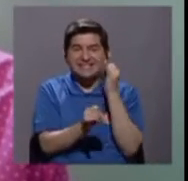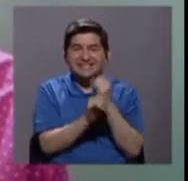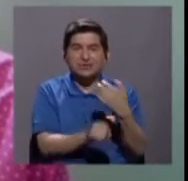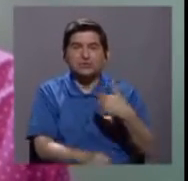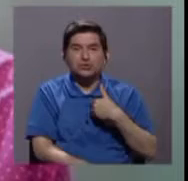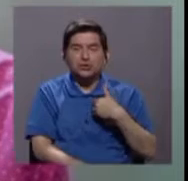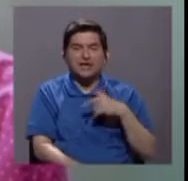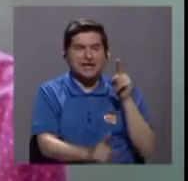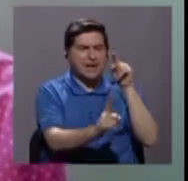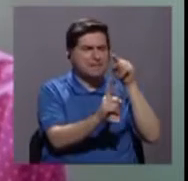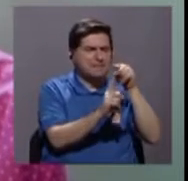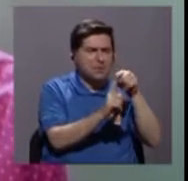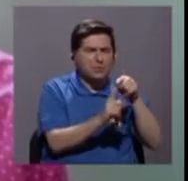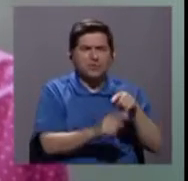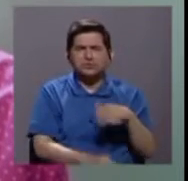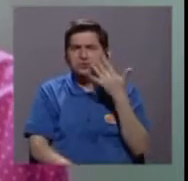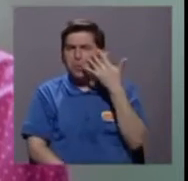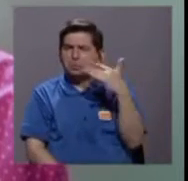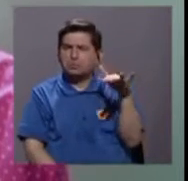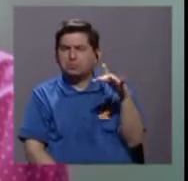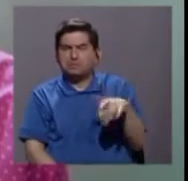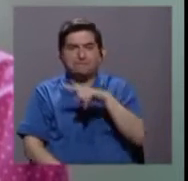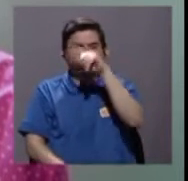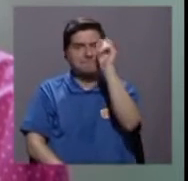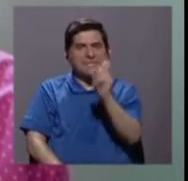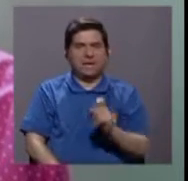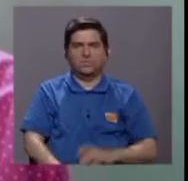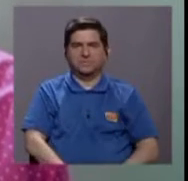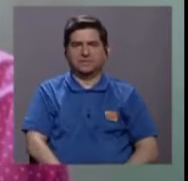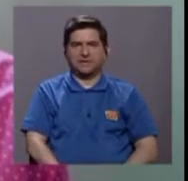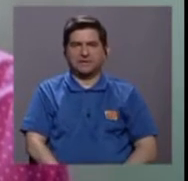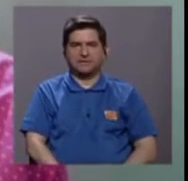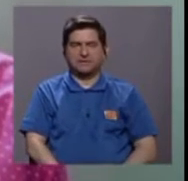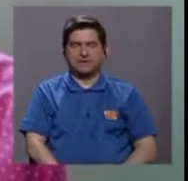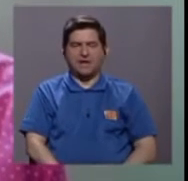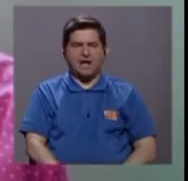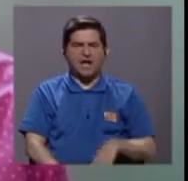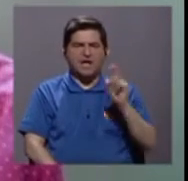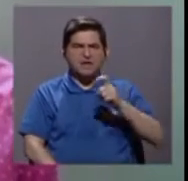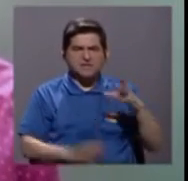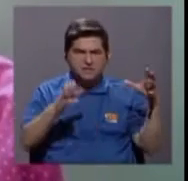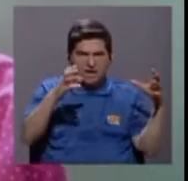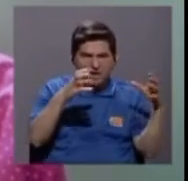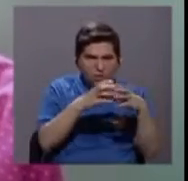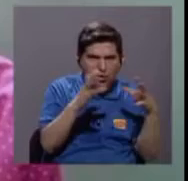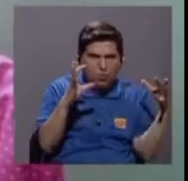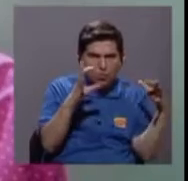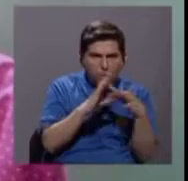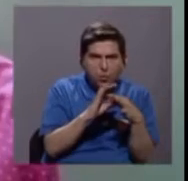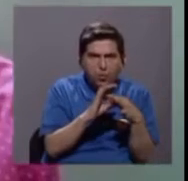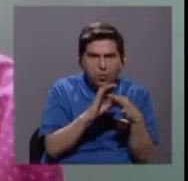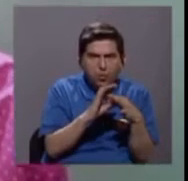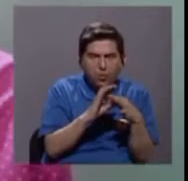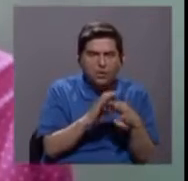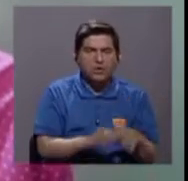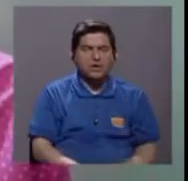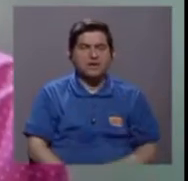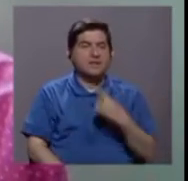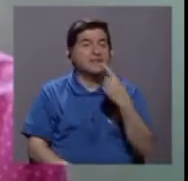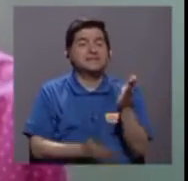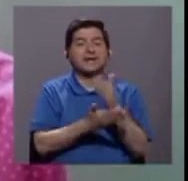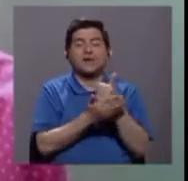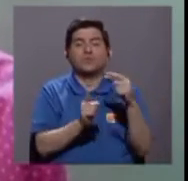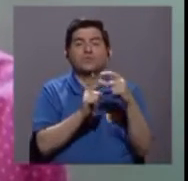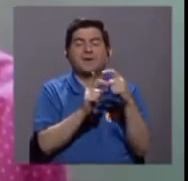tienen fines similares. Entonces la pregunta es, bueno, ¿hay que agruparlas o fusionarlas, como le llaman